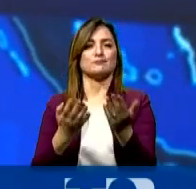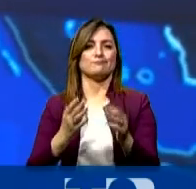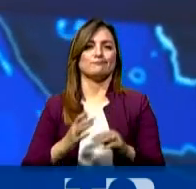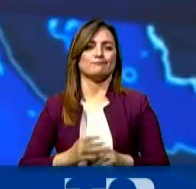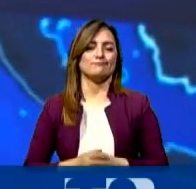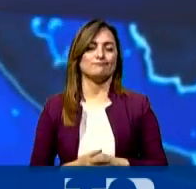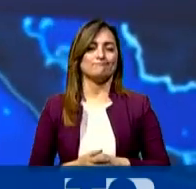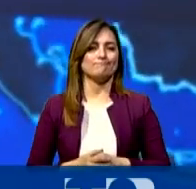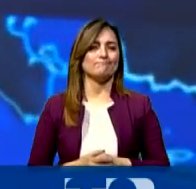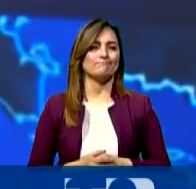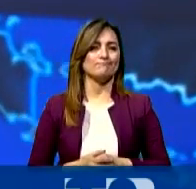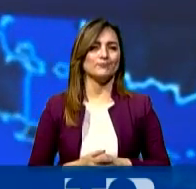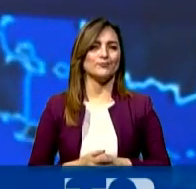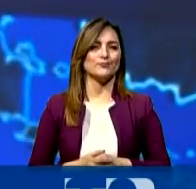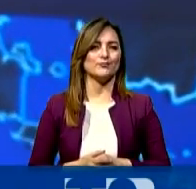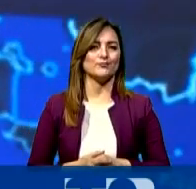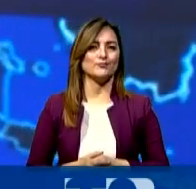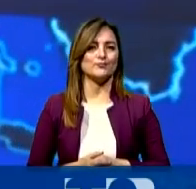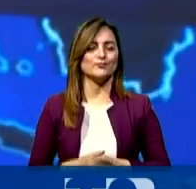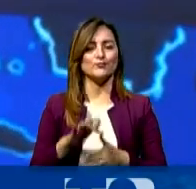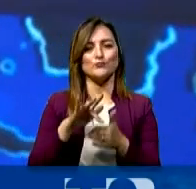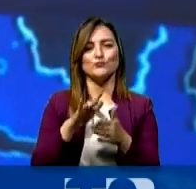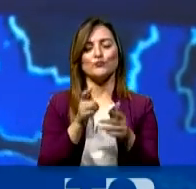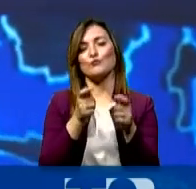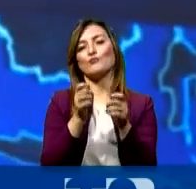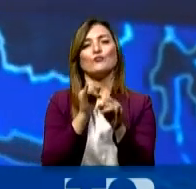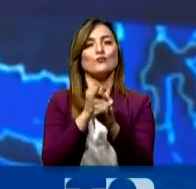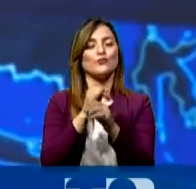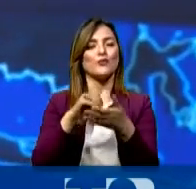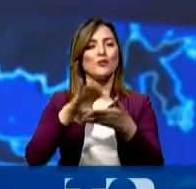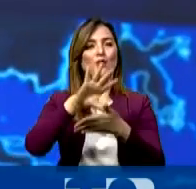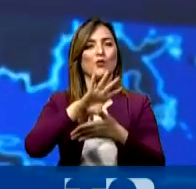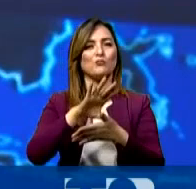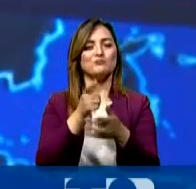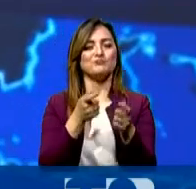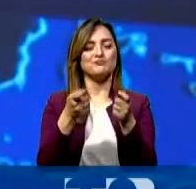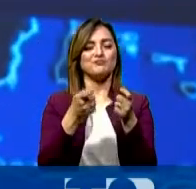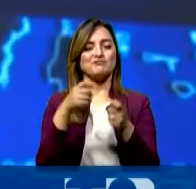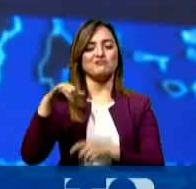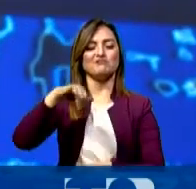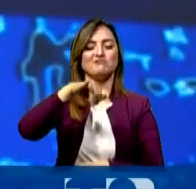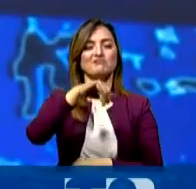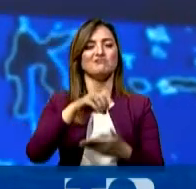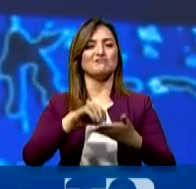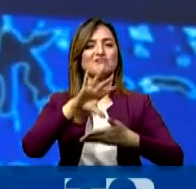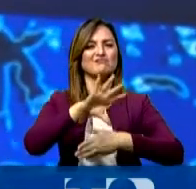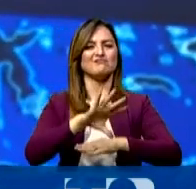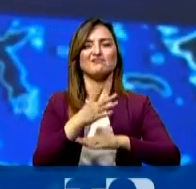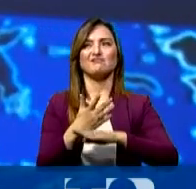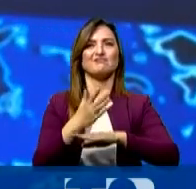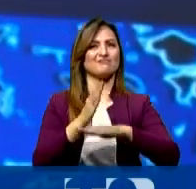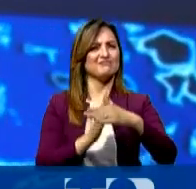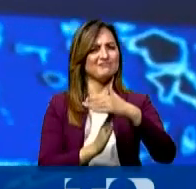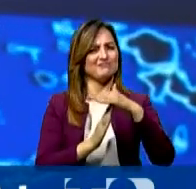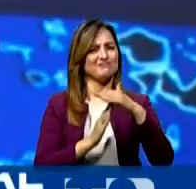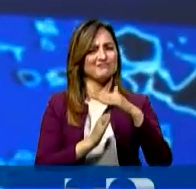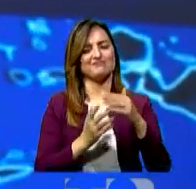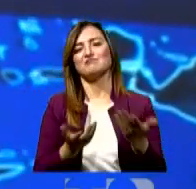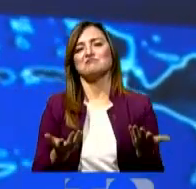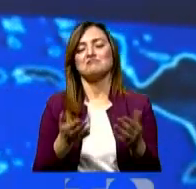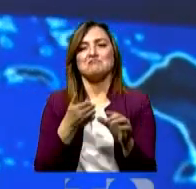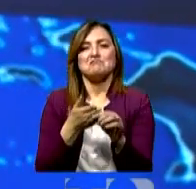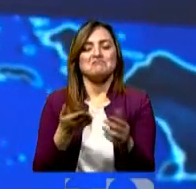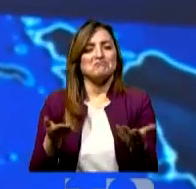una institución de tanto valor en términos de ese propósito de la pacificación si se fue han sido hubiesen sido el